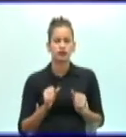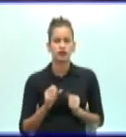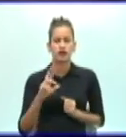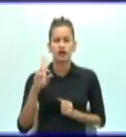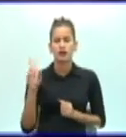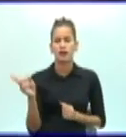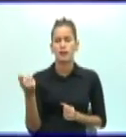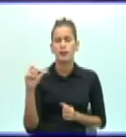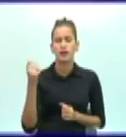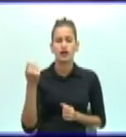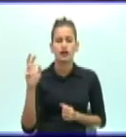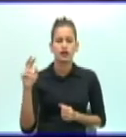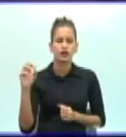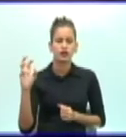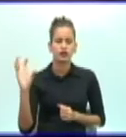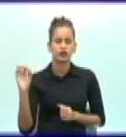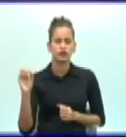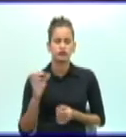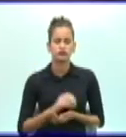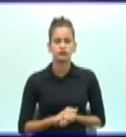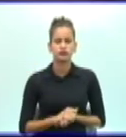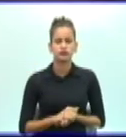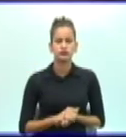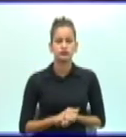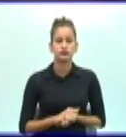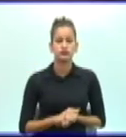ejemplo, observen ahora.